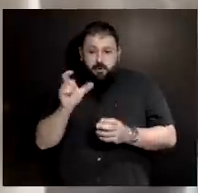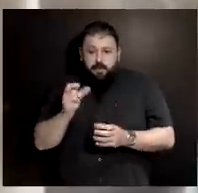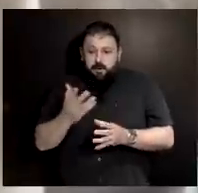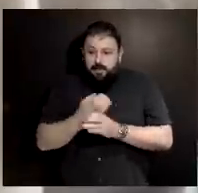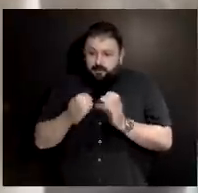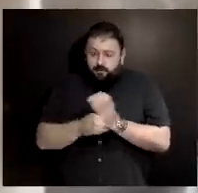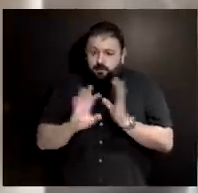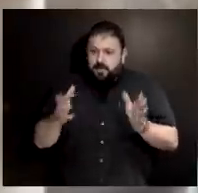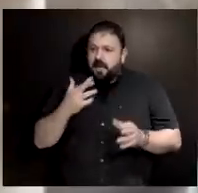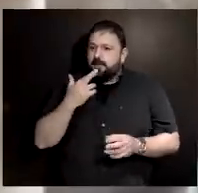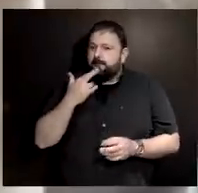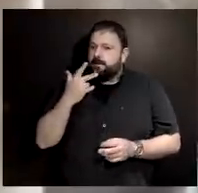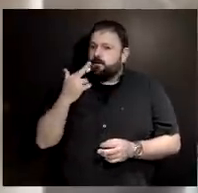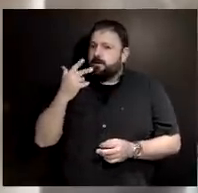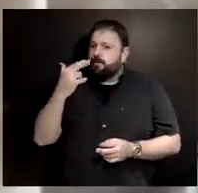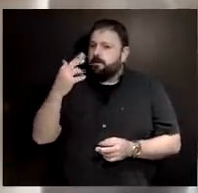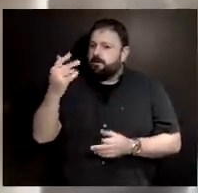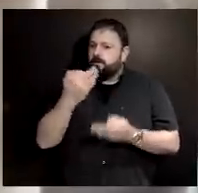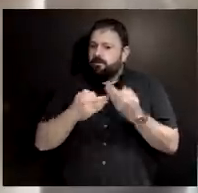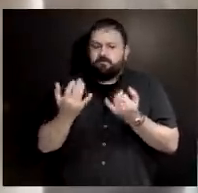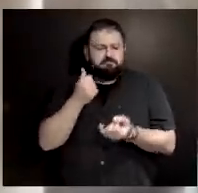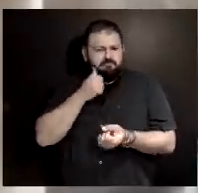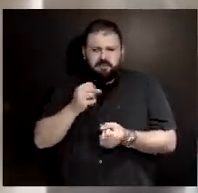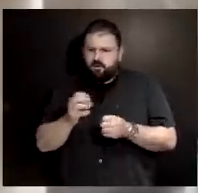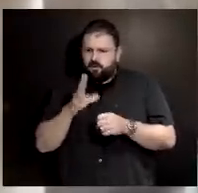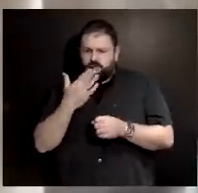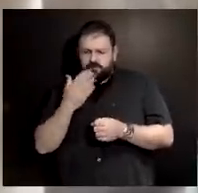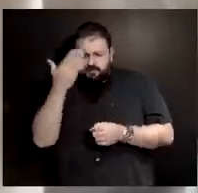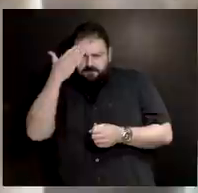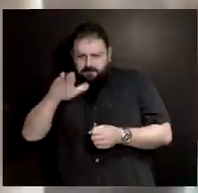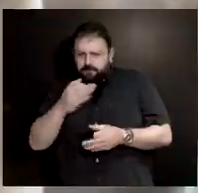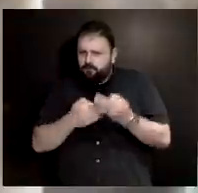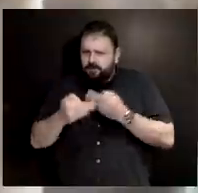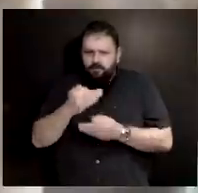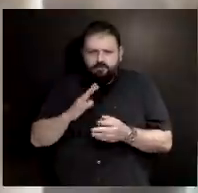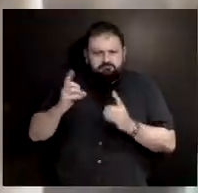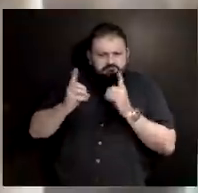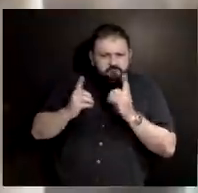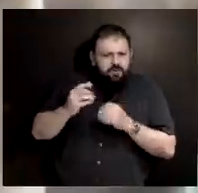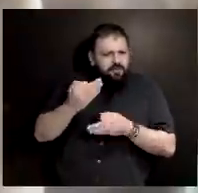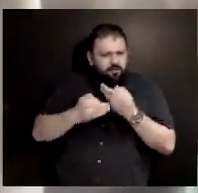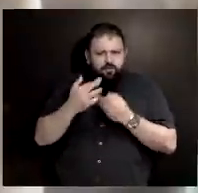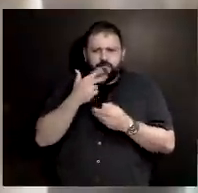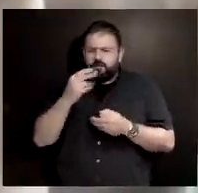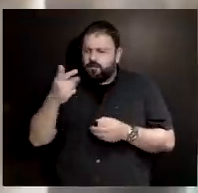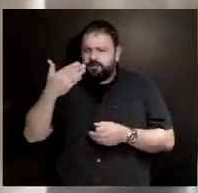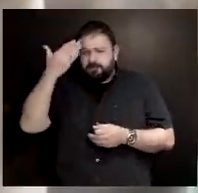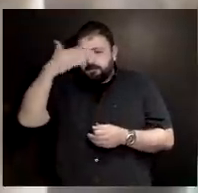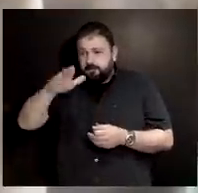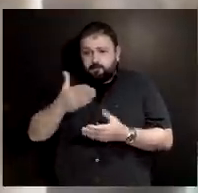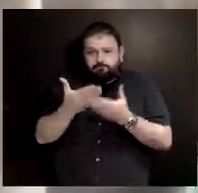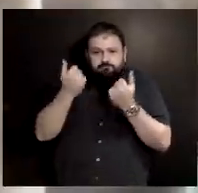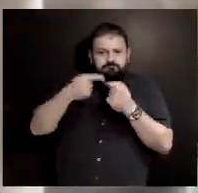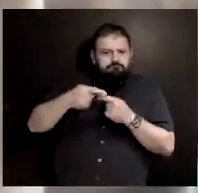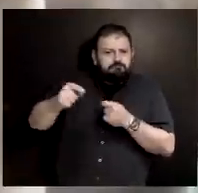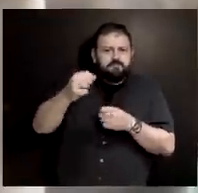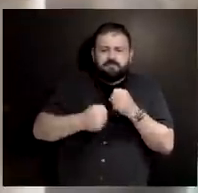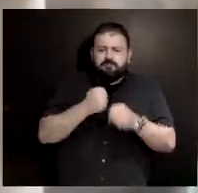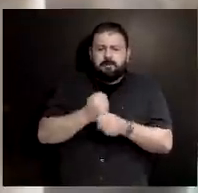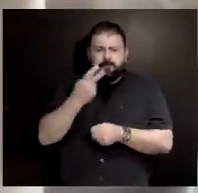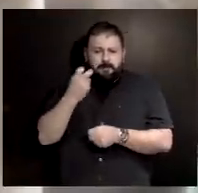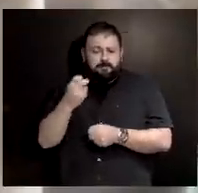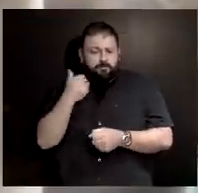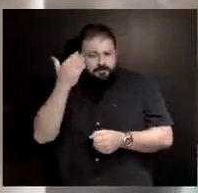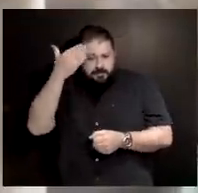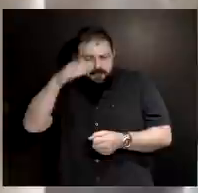vayan mejorando, porque no tengo la menor duda que mejorarán, no hay tormenta que dure 1,000 años y esto tiene un fin y